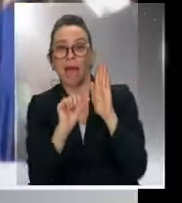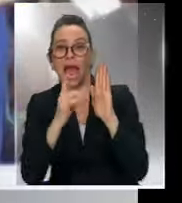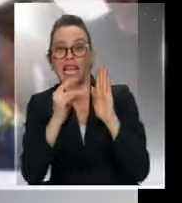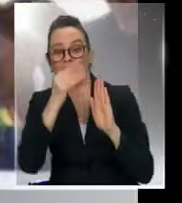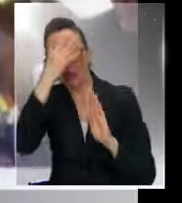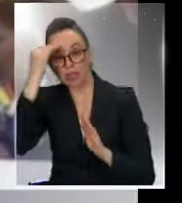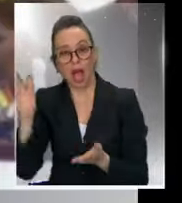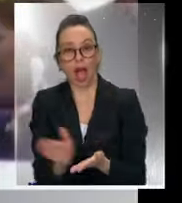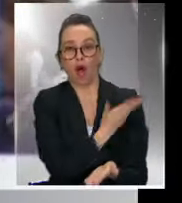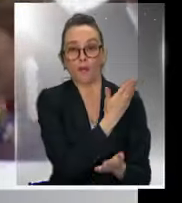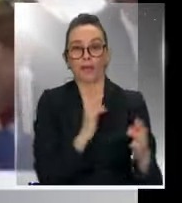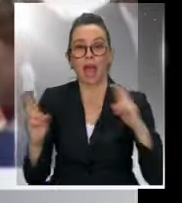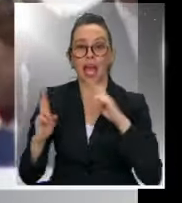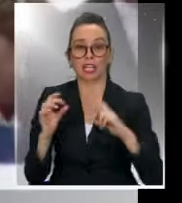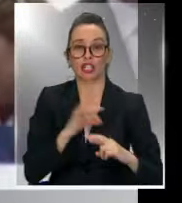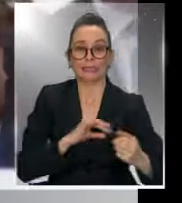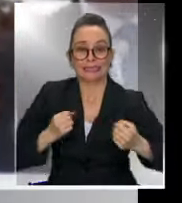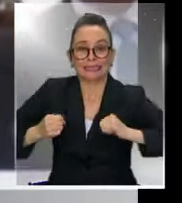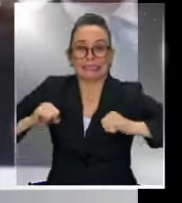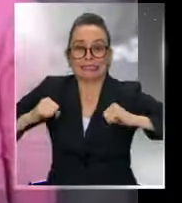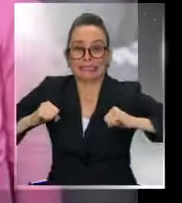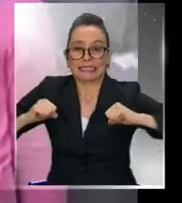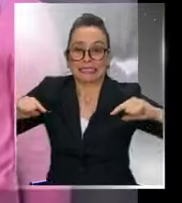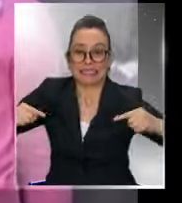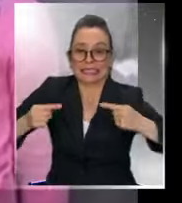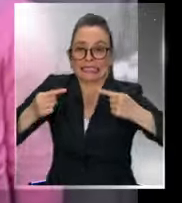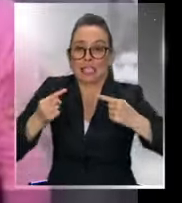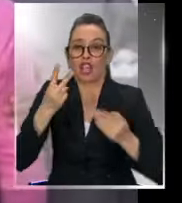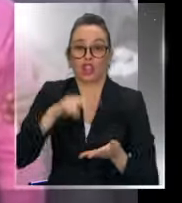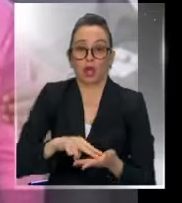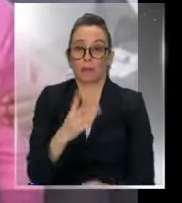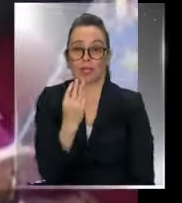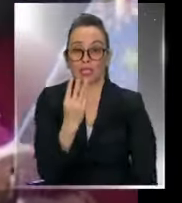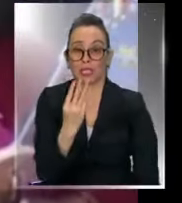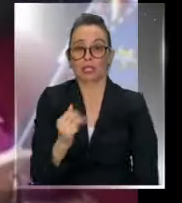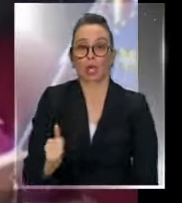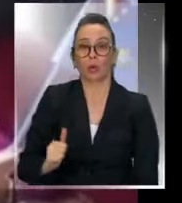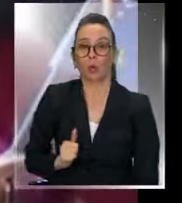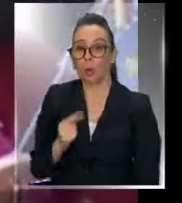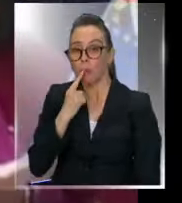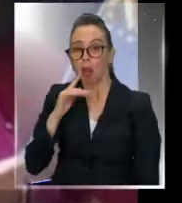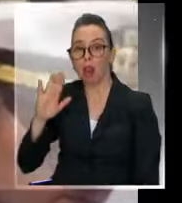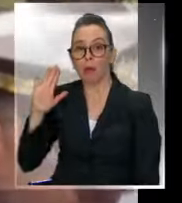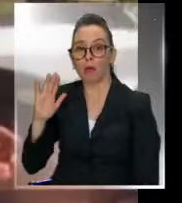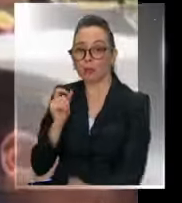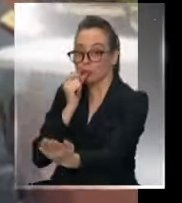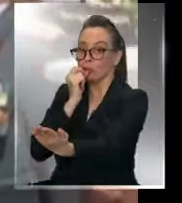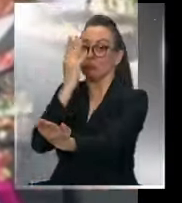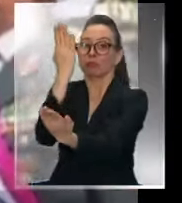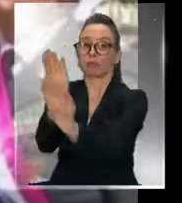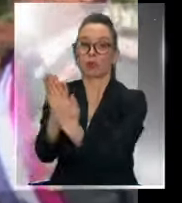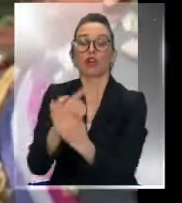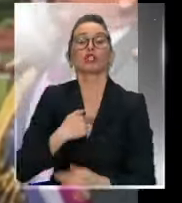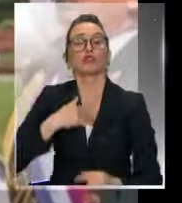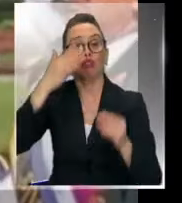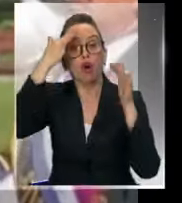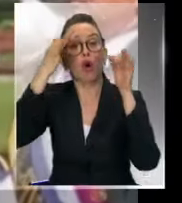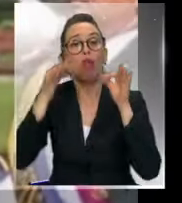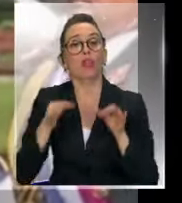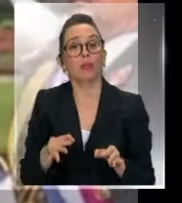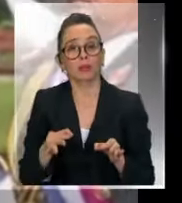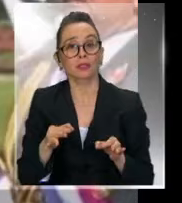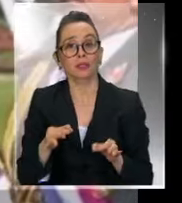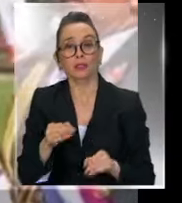las relaciones con Chile se tensionan, hasta que en 2013 cumple su promesa. He decidido que